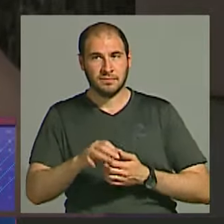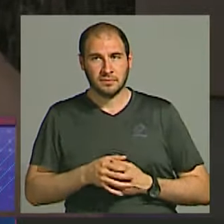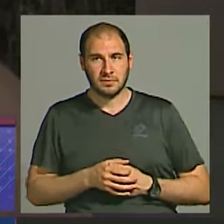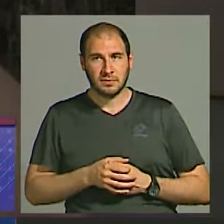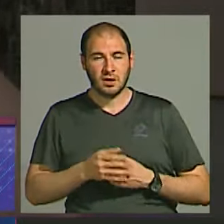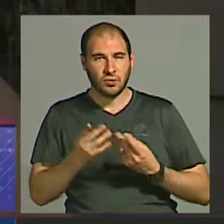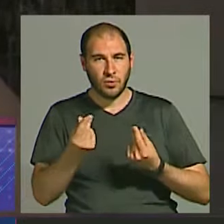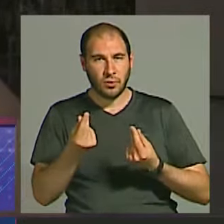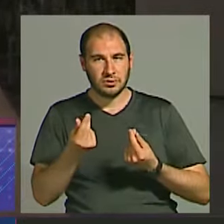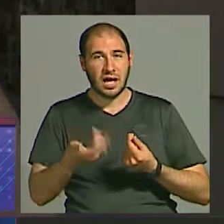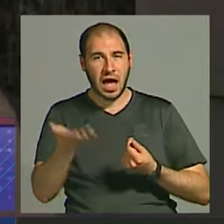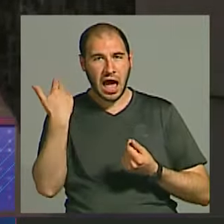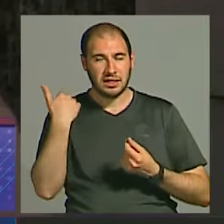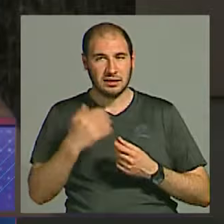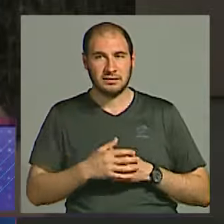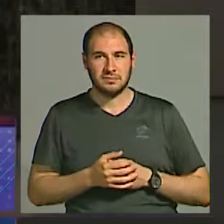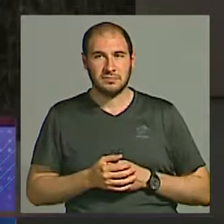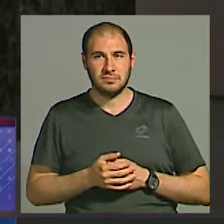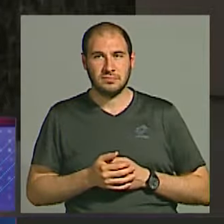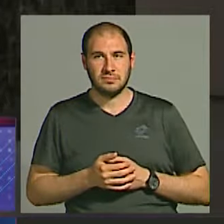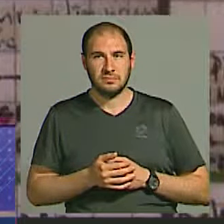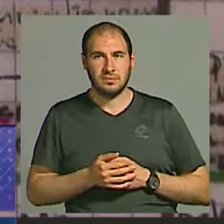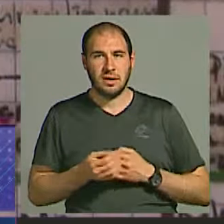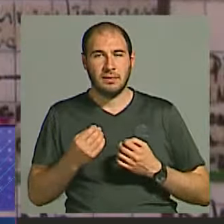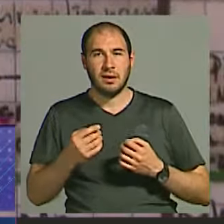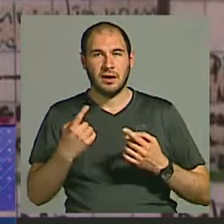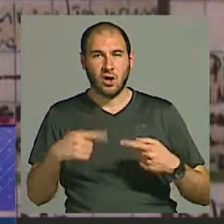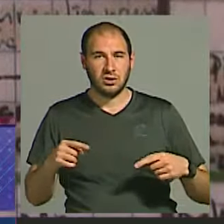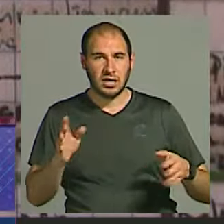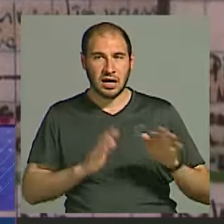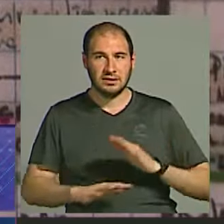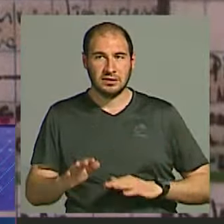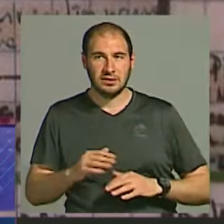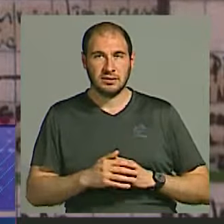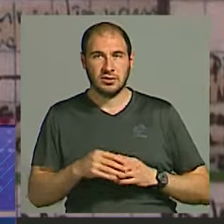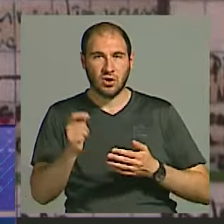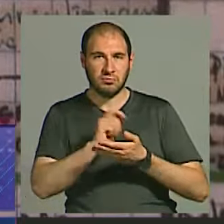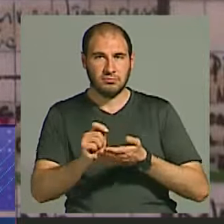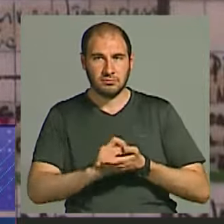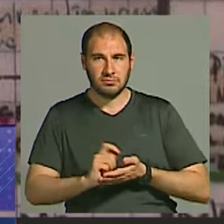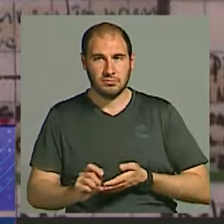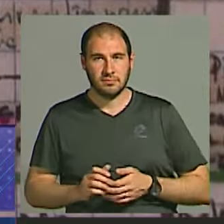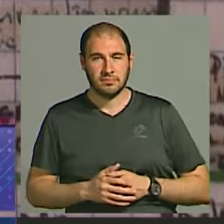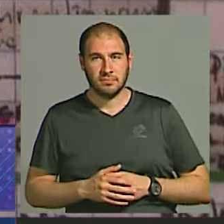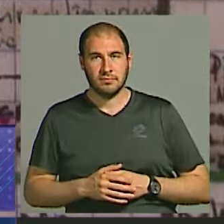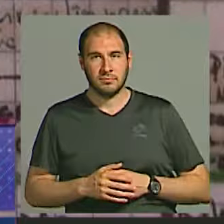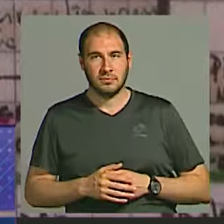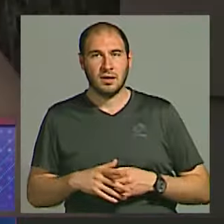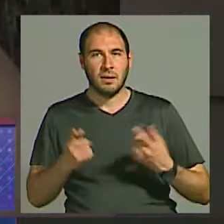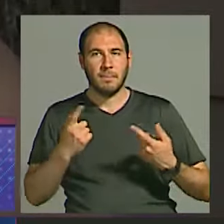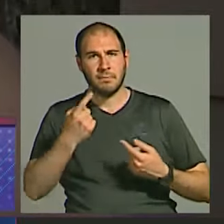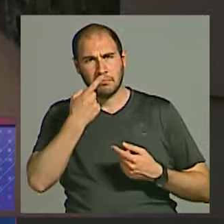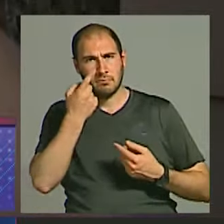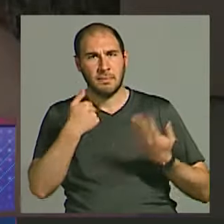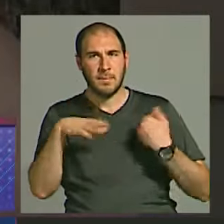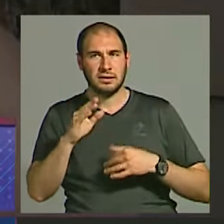de las que se utilizaban antes para hacer los escritos. Y lo más interesante